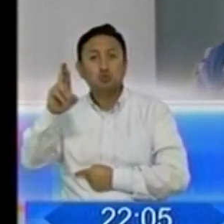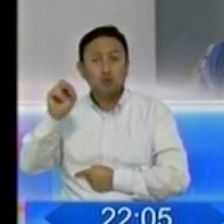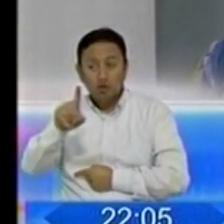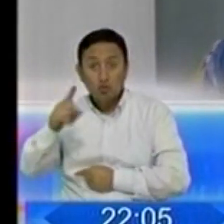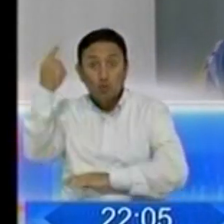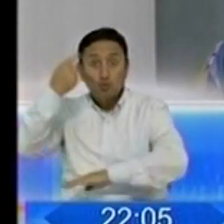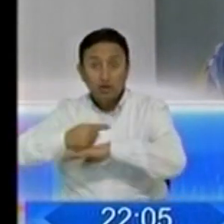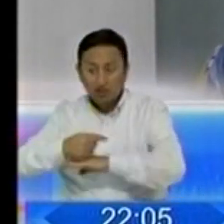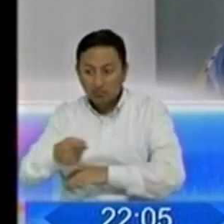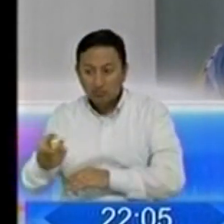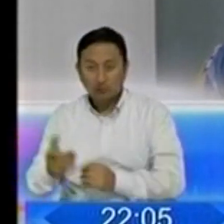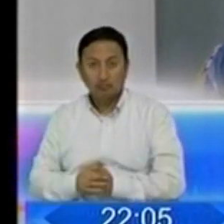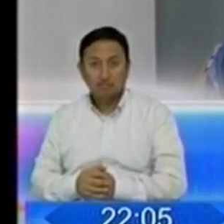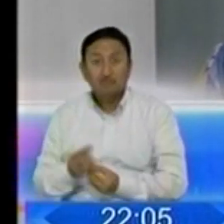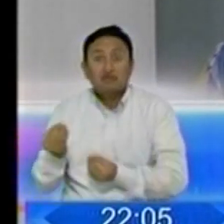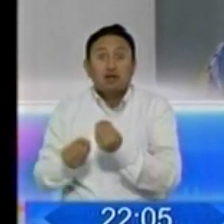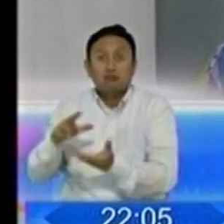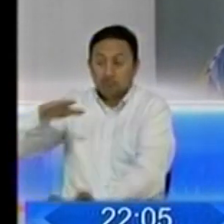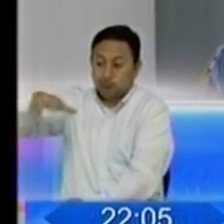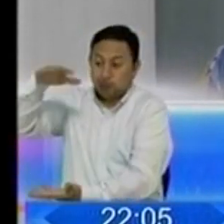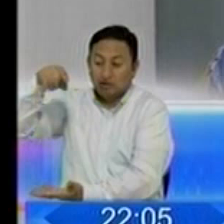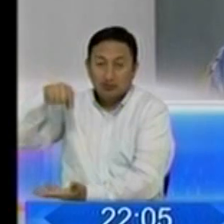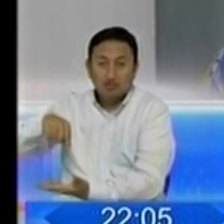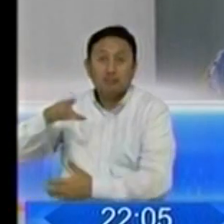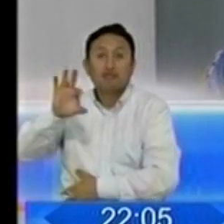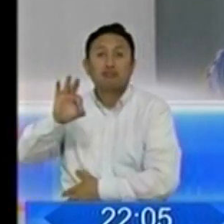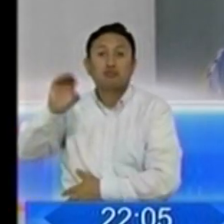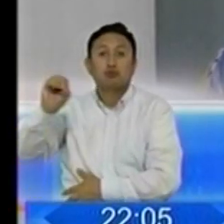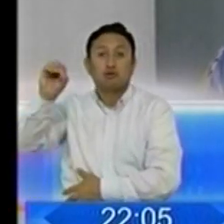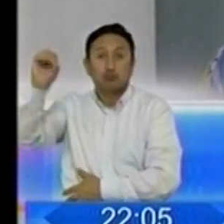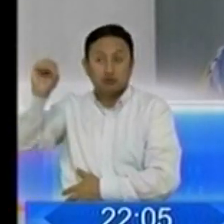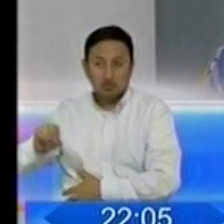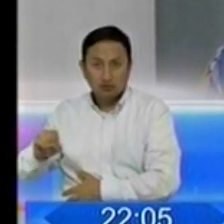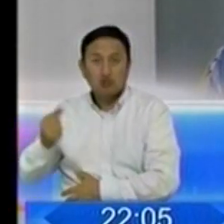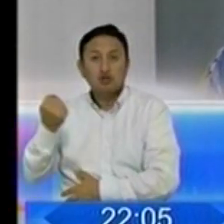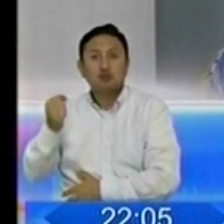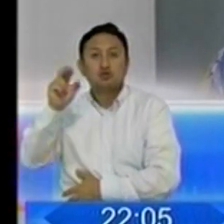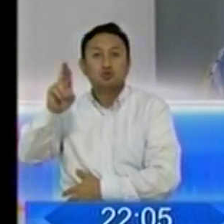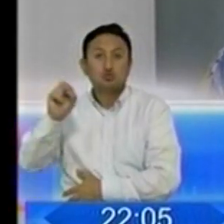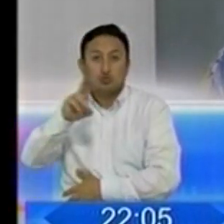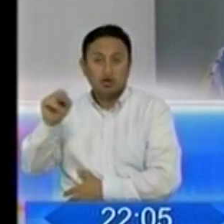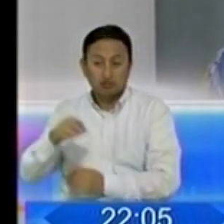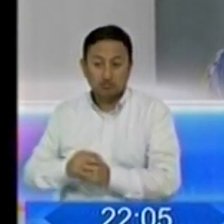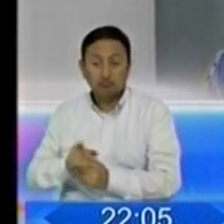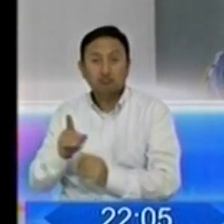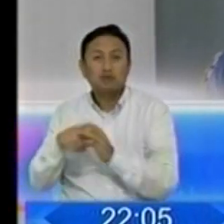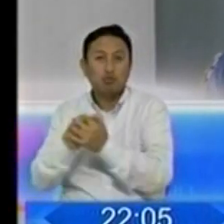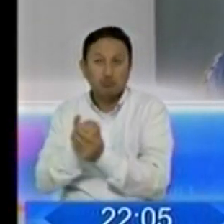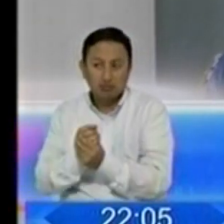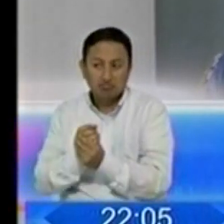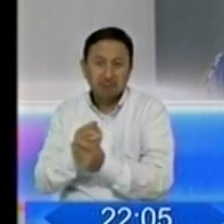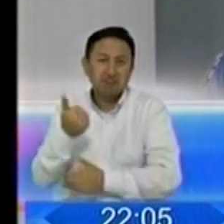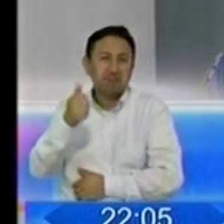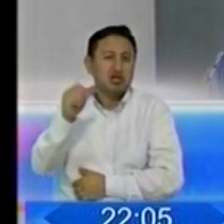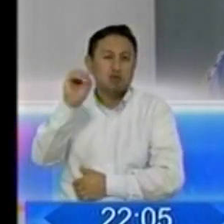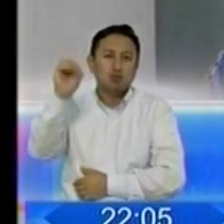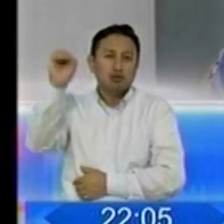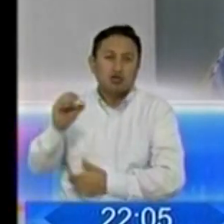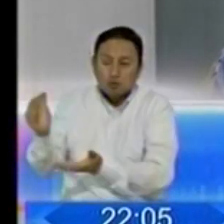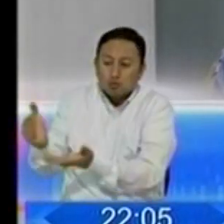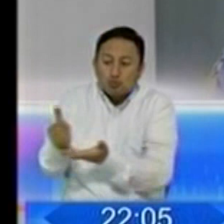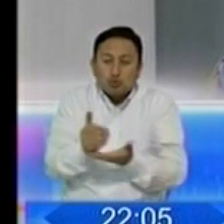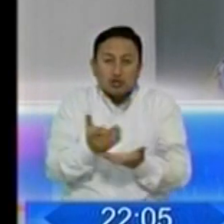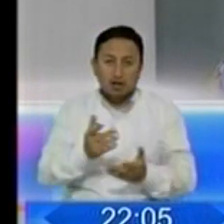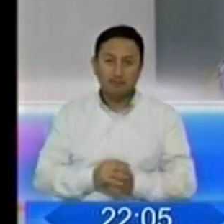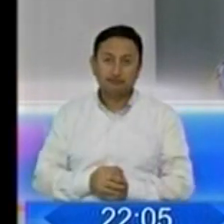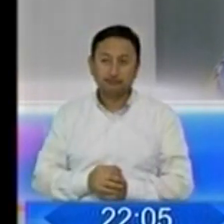eso cuánto suero? De los cuales el 90% es suero. Solo nosotros aprovechamos un 10% de la materia prima. Es decir,